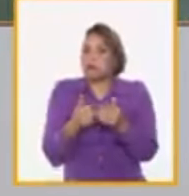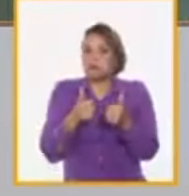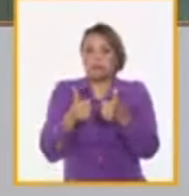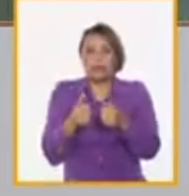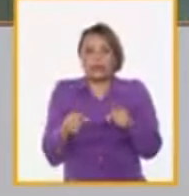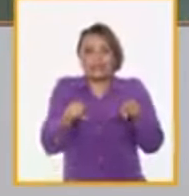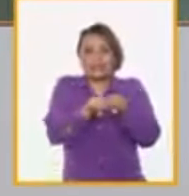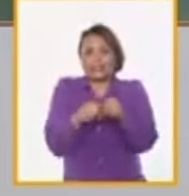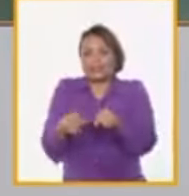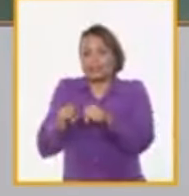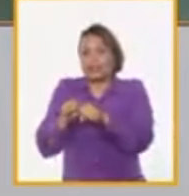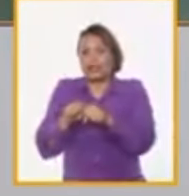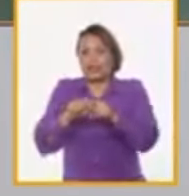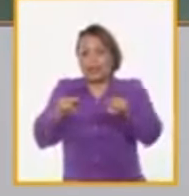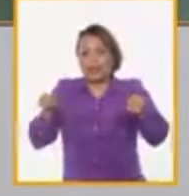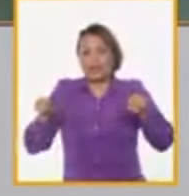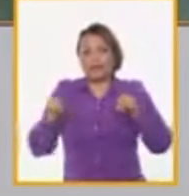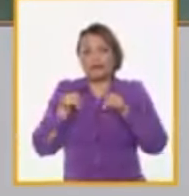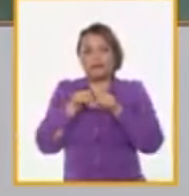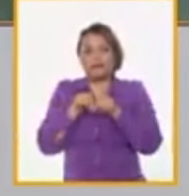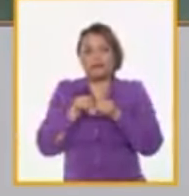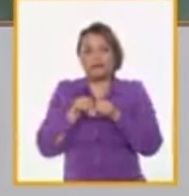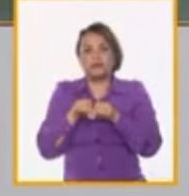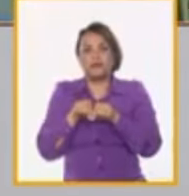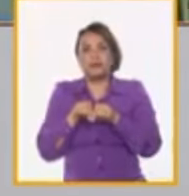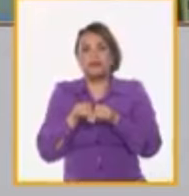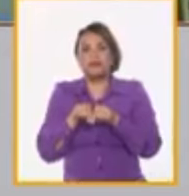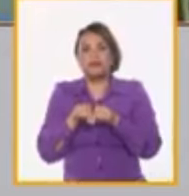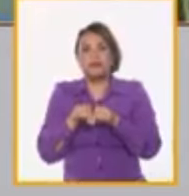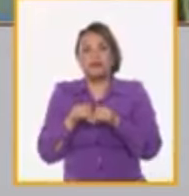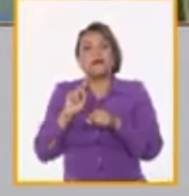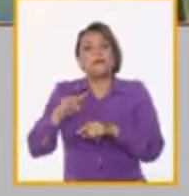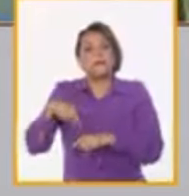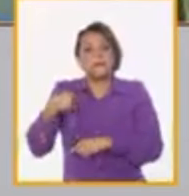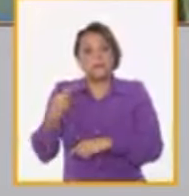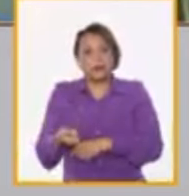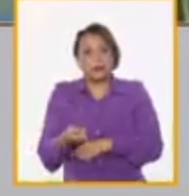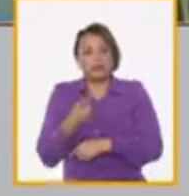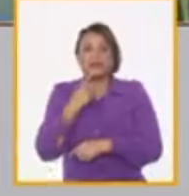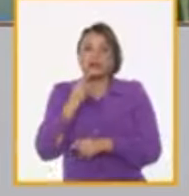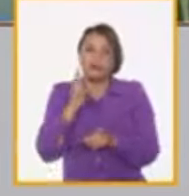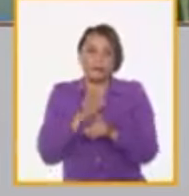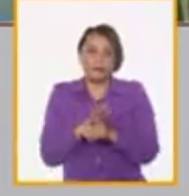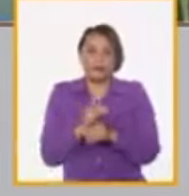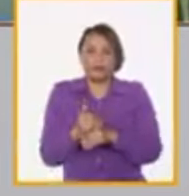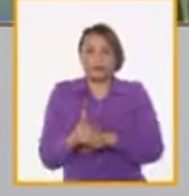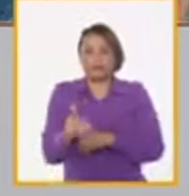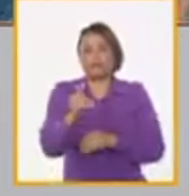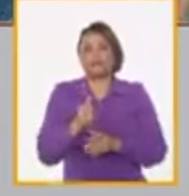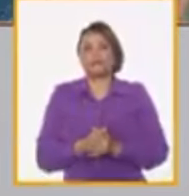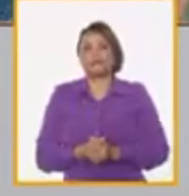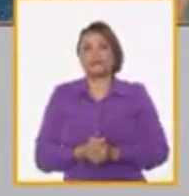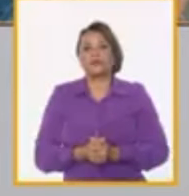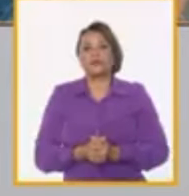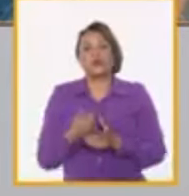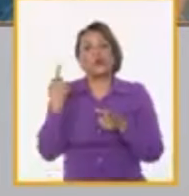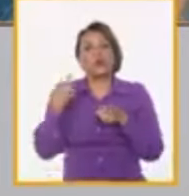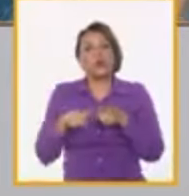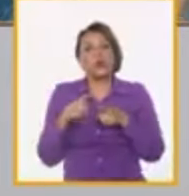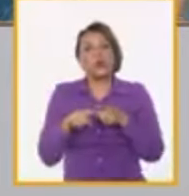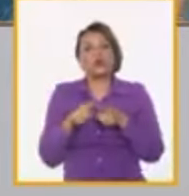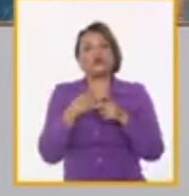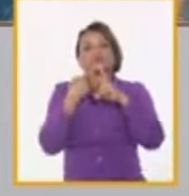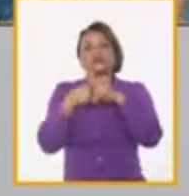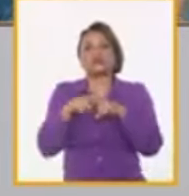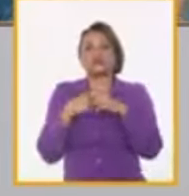montando en los pozos, haciendo todo el trabajo de pailería y mañana se les va a dar la puesta en marcha. Y hay un equipo grande también que estamos reparados de